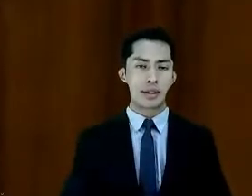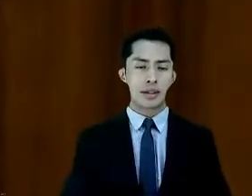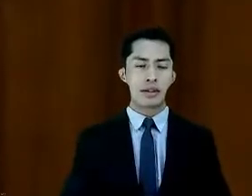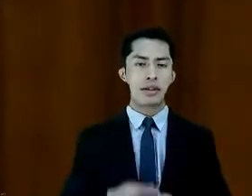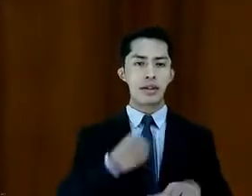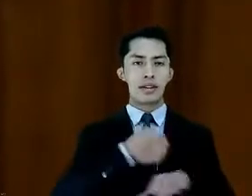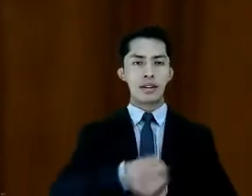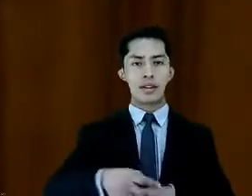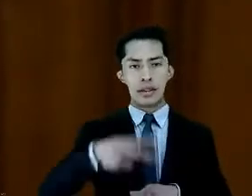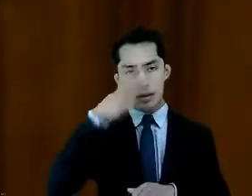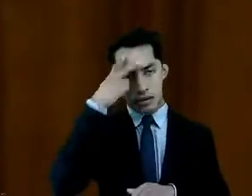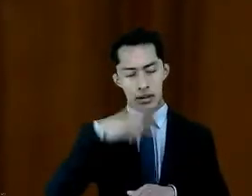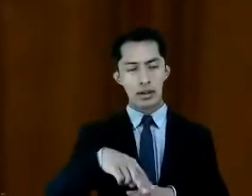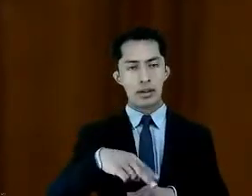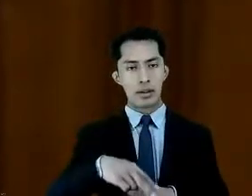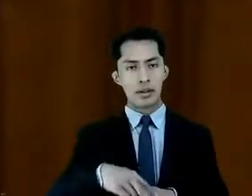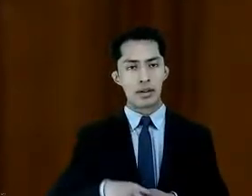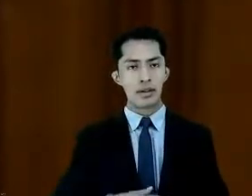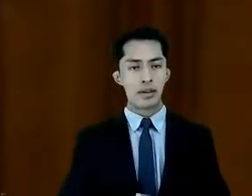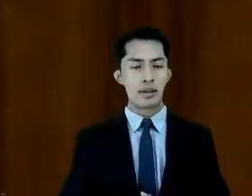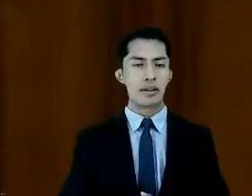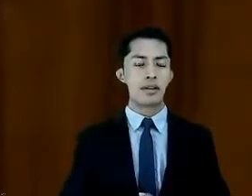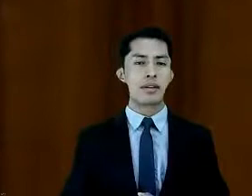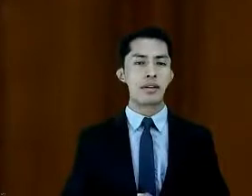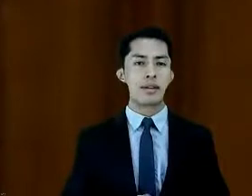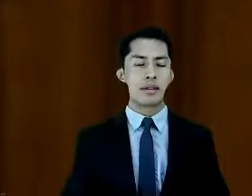del Estado de México.